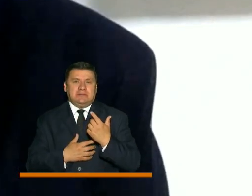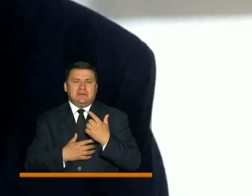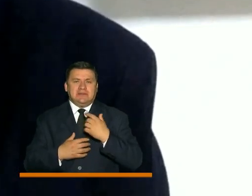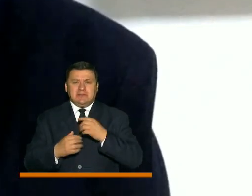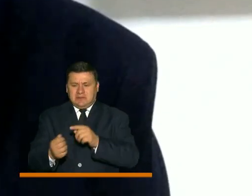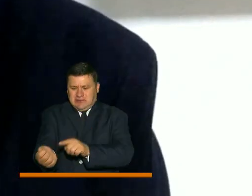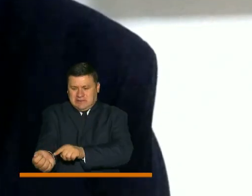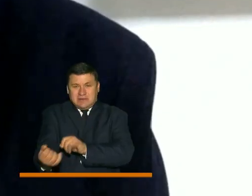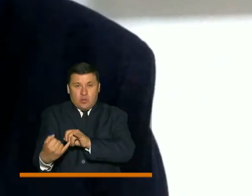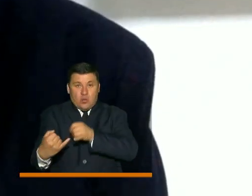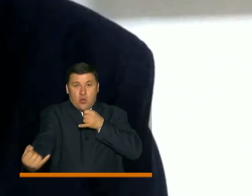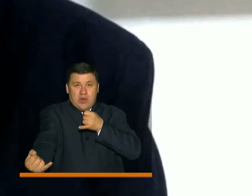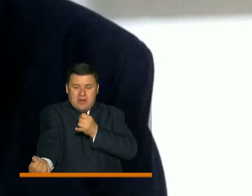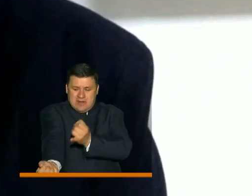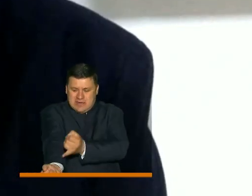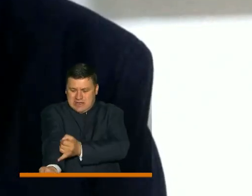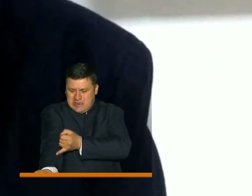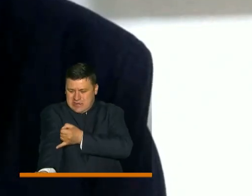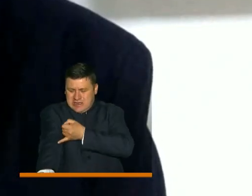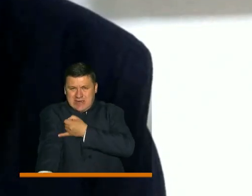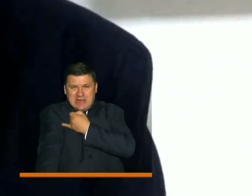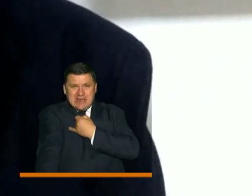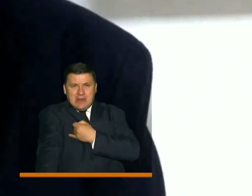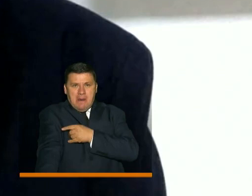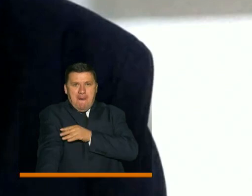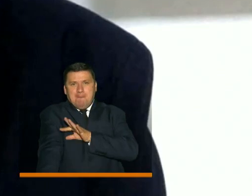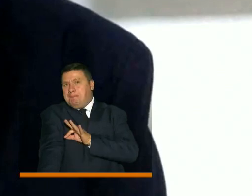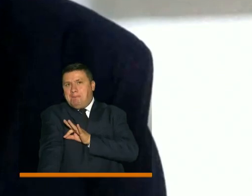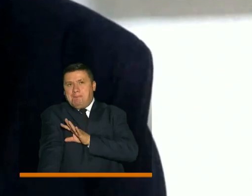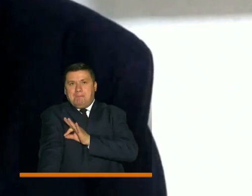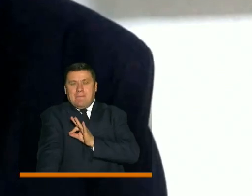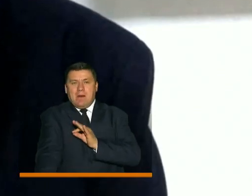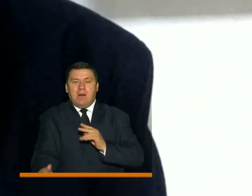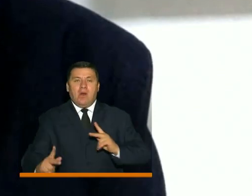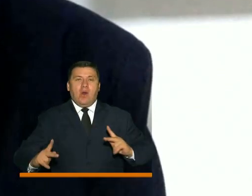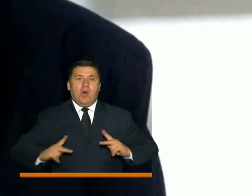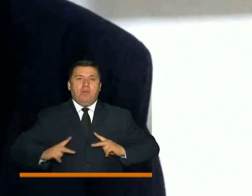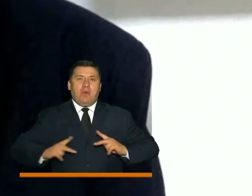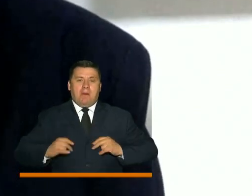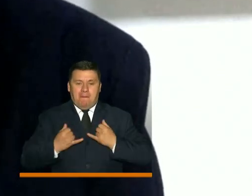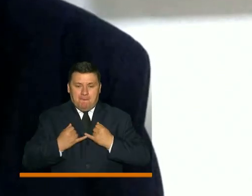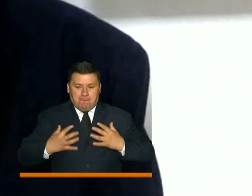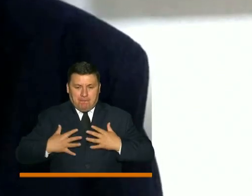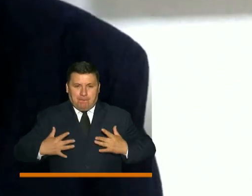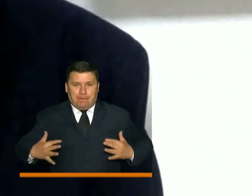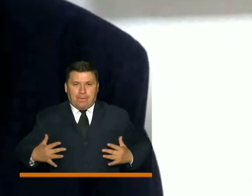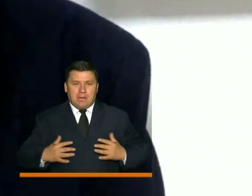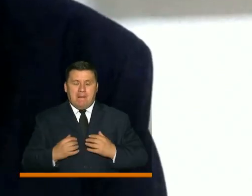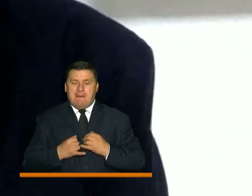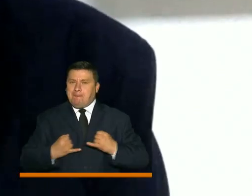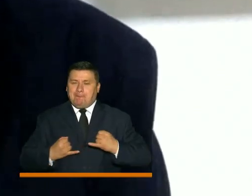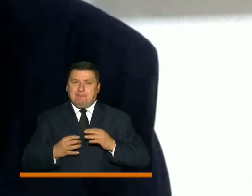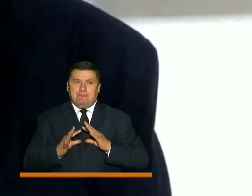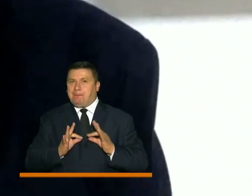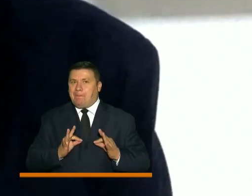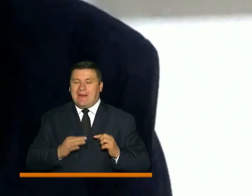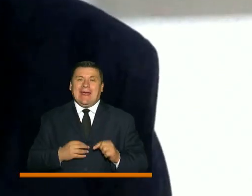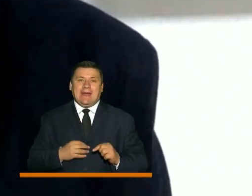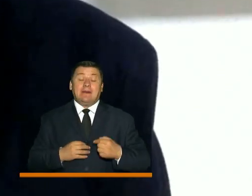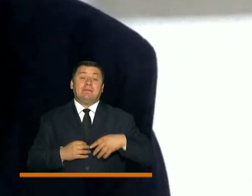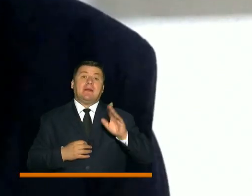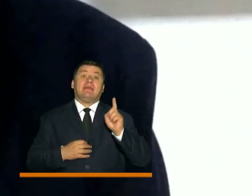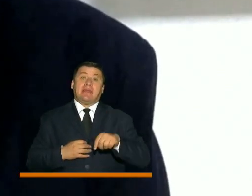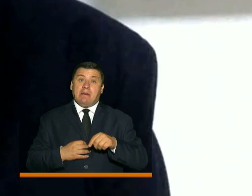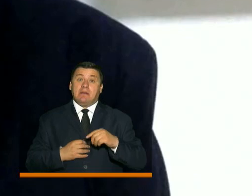arterias o en las venas, en el sistema venoso profundo, en la arteria pulmonar o en infarto agudo de miocardio. Y el